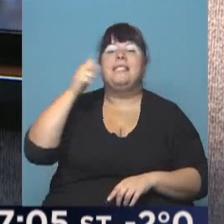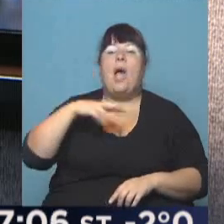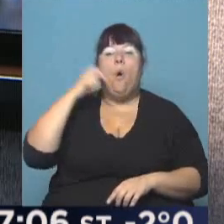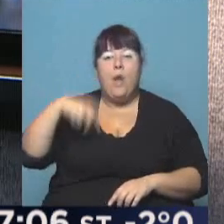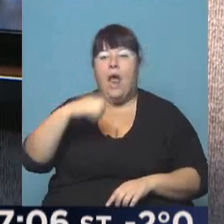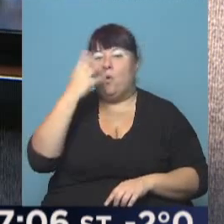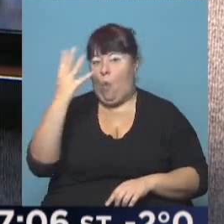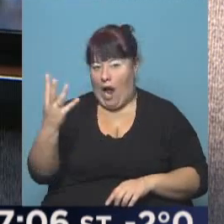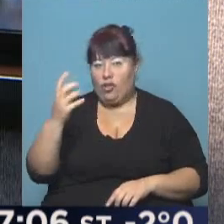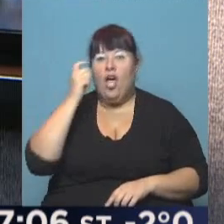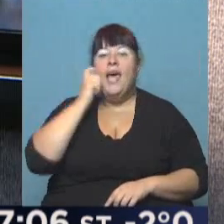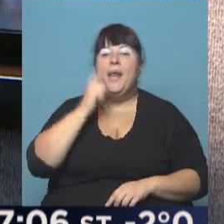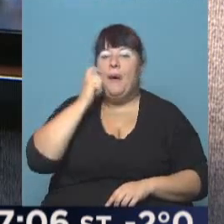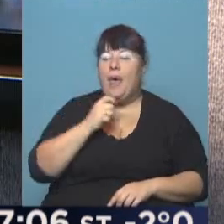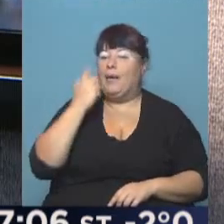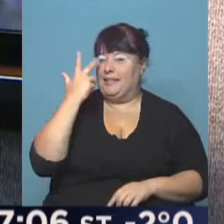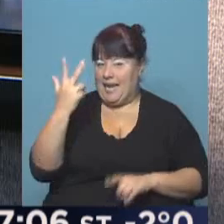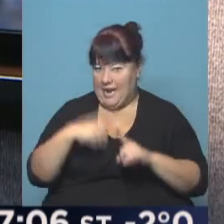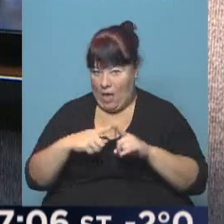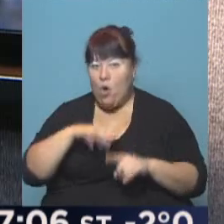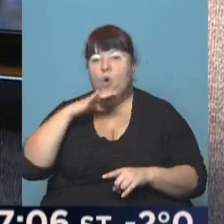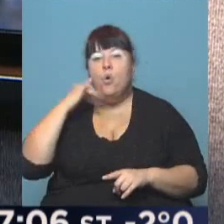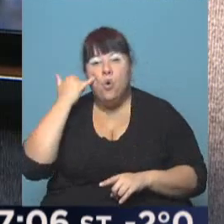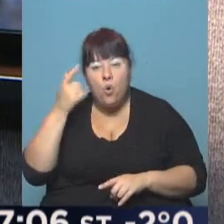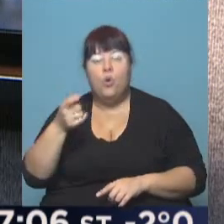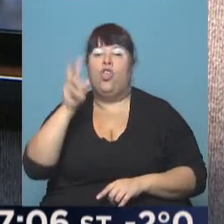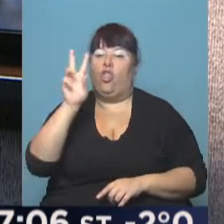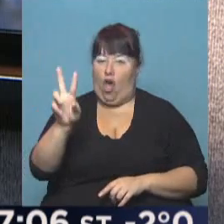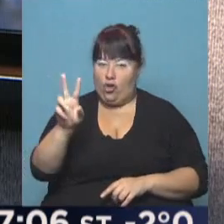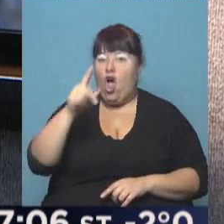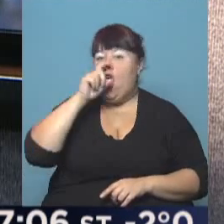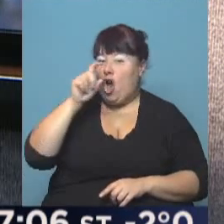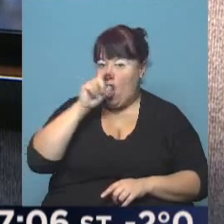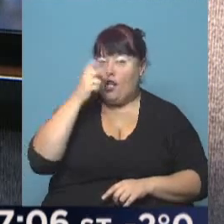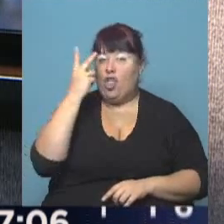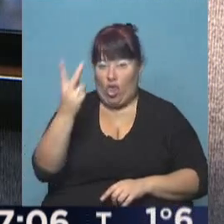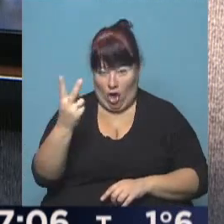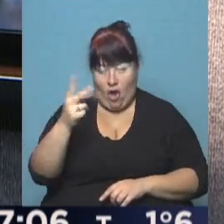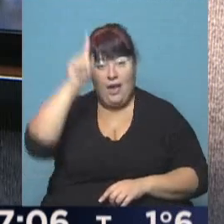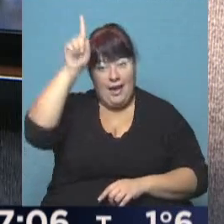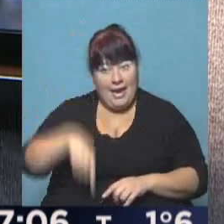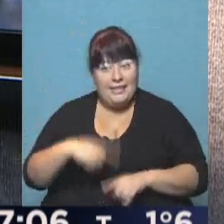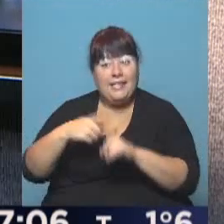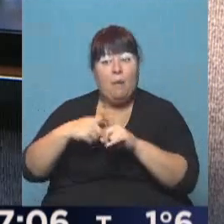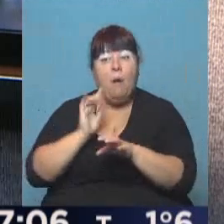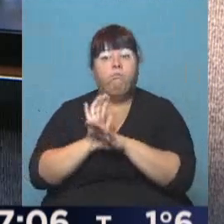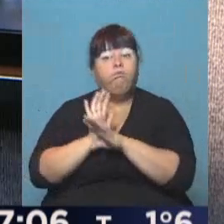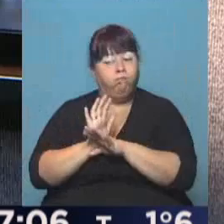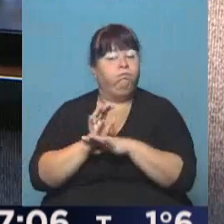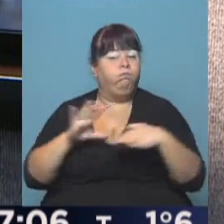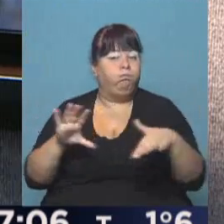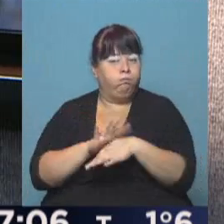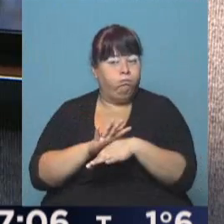Julián, 4. Comodoro Rivadavia, 3. Jujuy, 2. Corrientes, 2. Estos valores representan muy